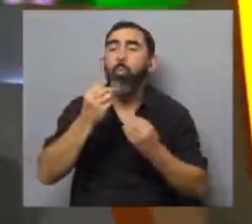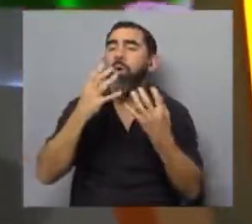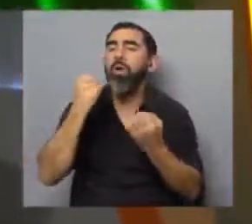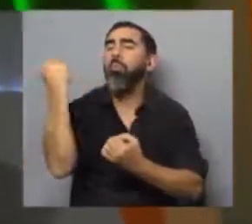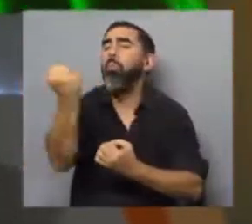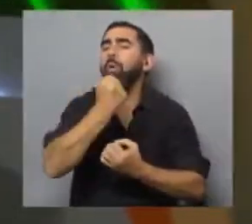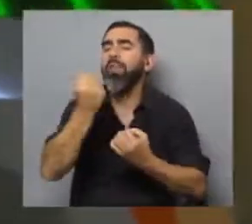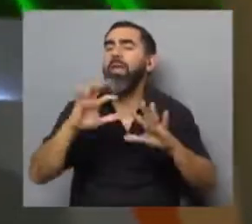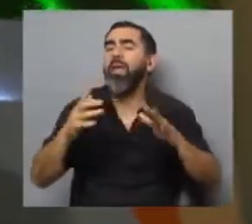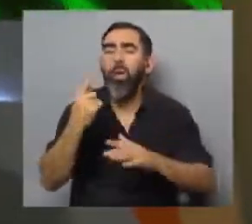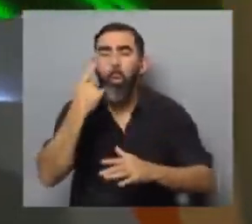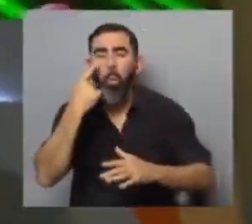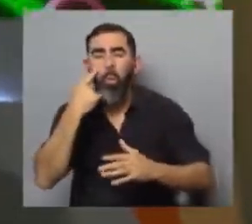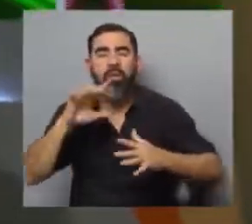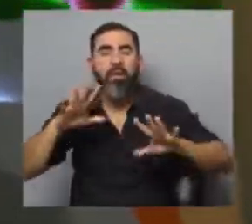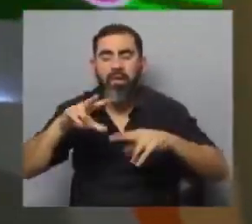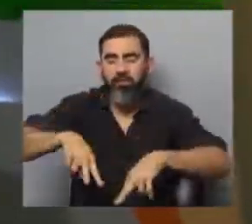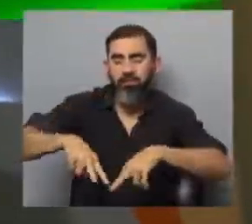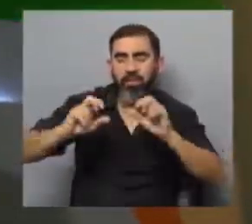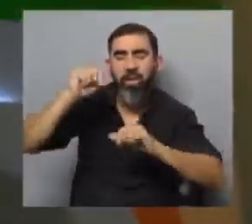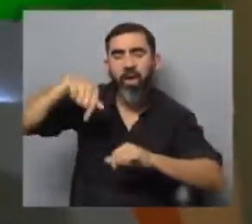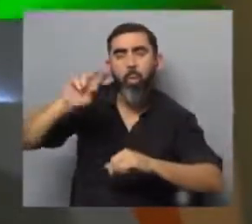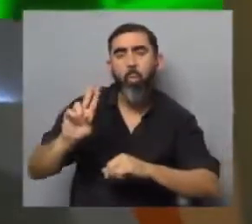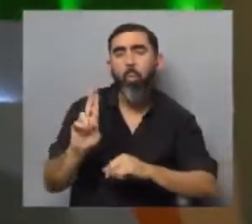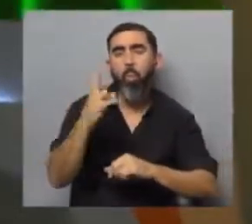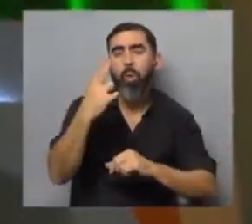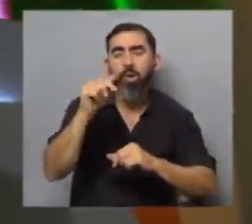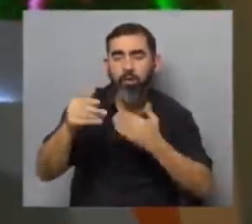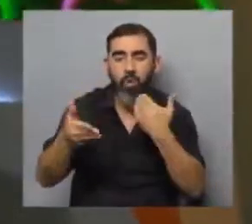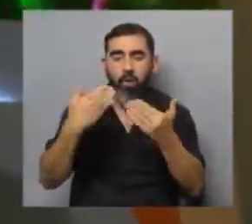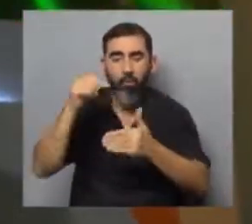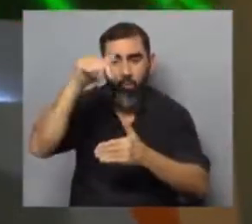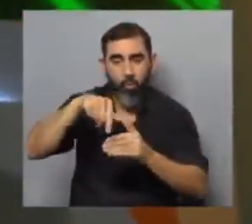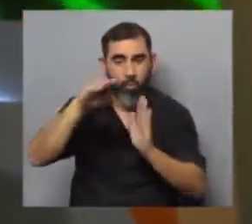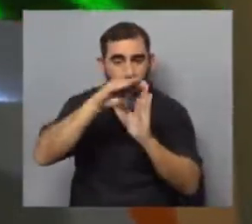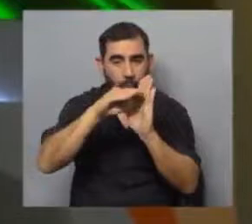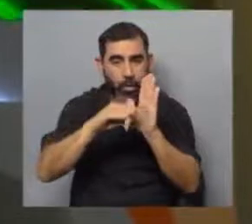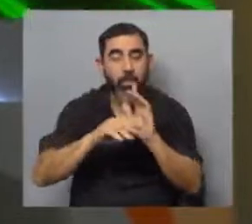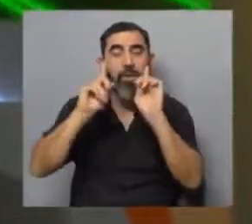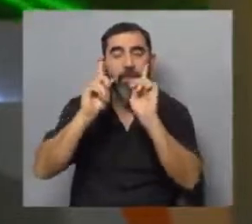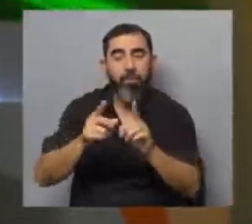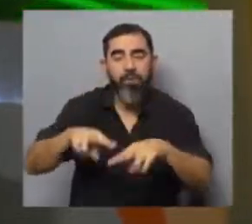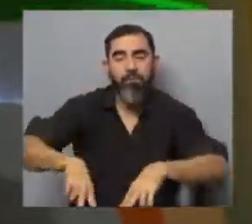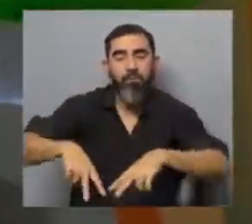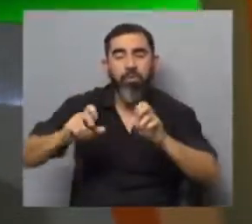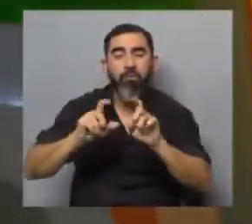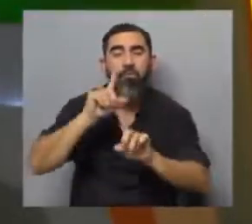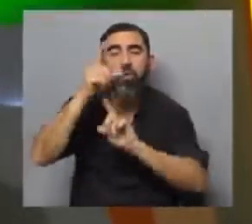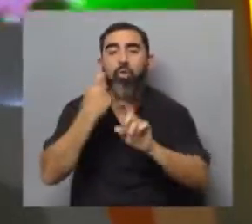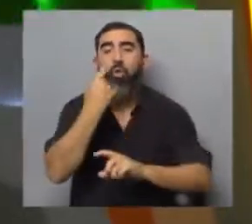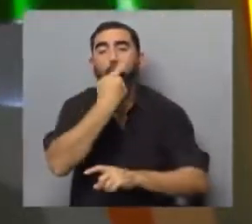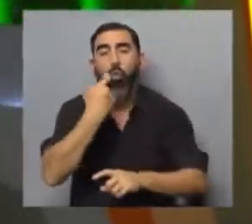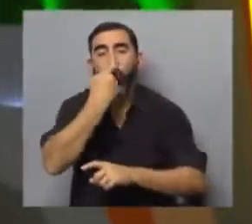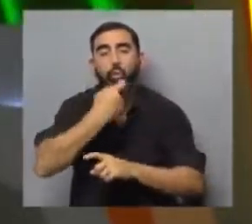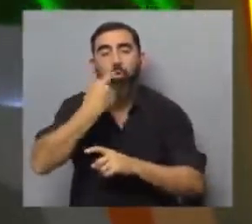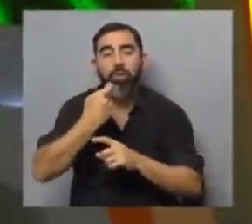¿Qué conocemos de ella y qué se investiga en Uruguay? De eso hablaremos hoy. También de un estudio de Facultad de Odontología